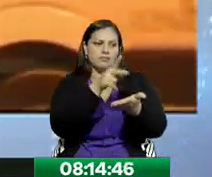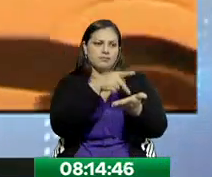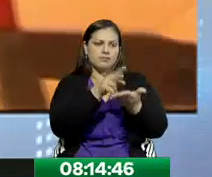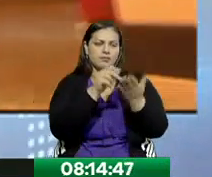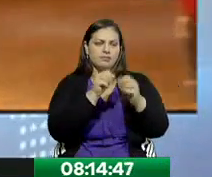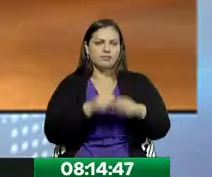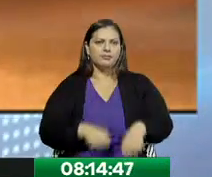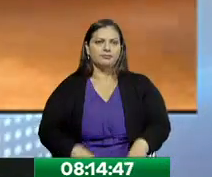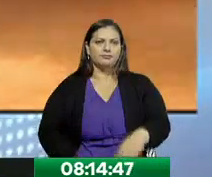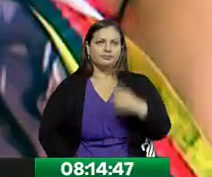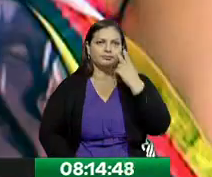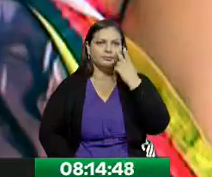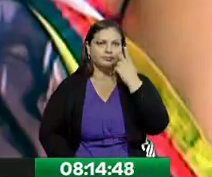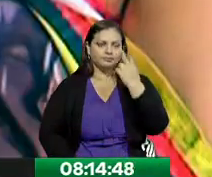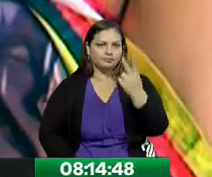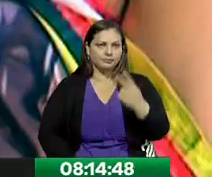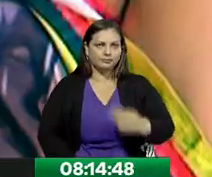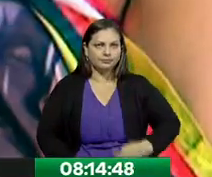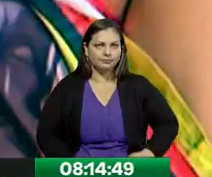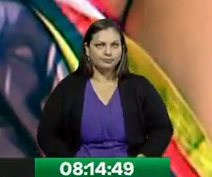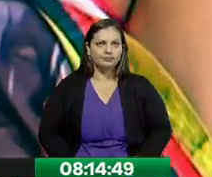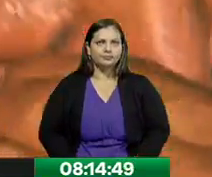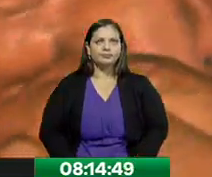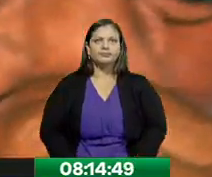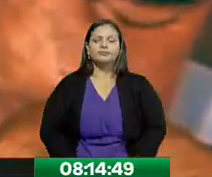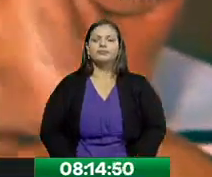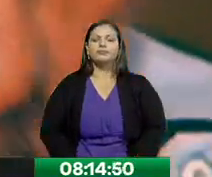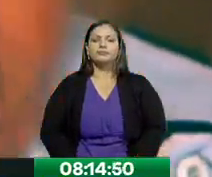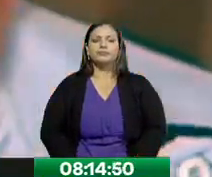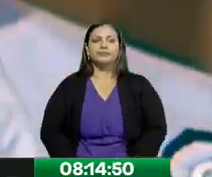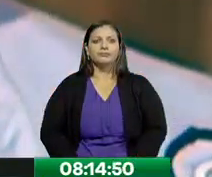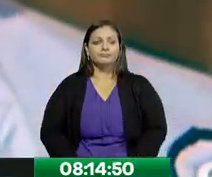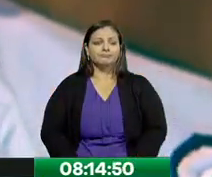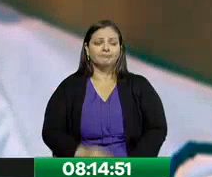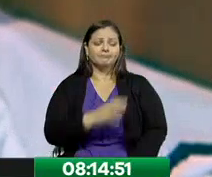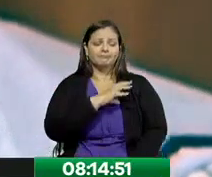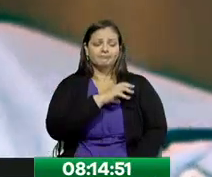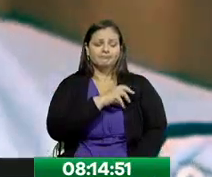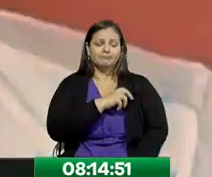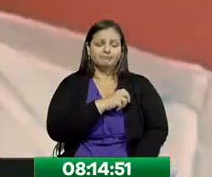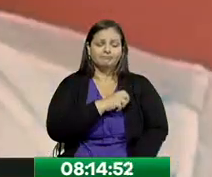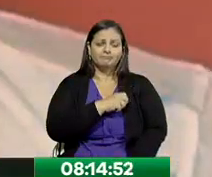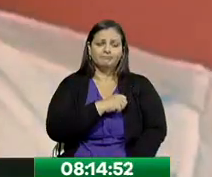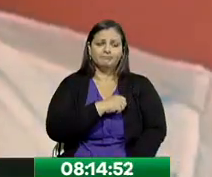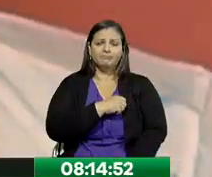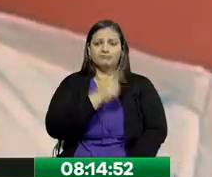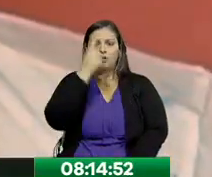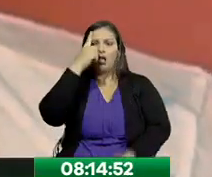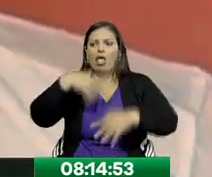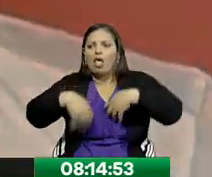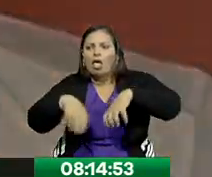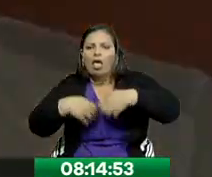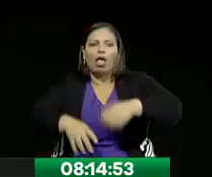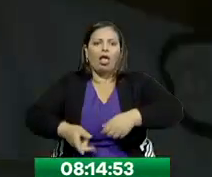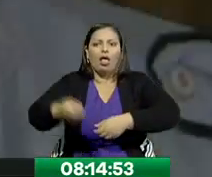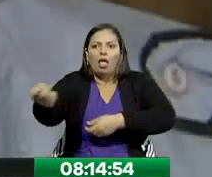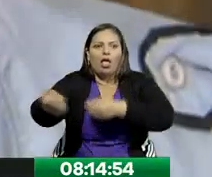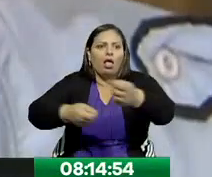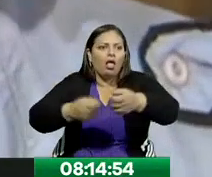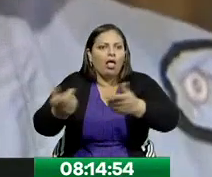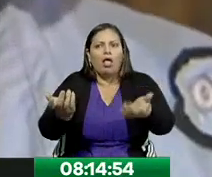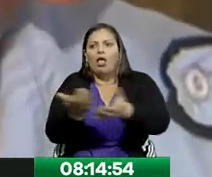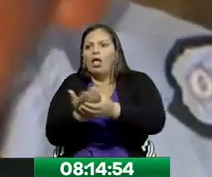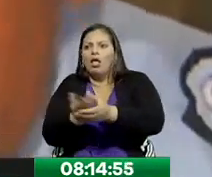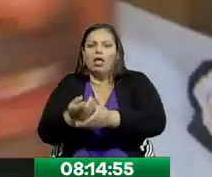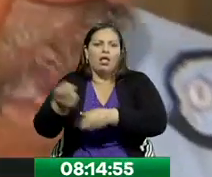en accidentes de vías. Pues ya tienen suficiente con un calvario, dicen, para meterse a un laberinto. Por lo menos